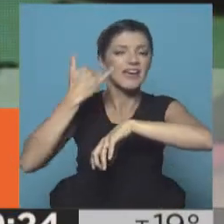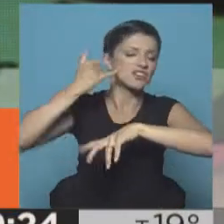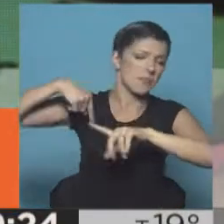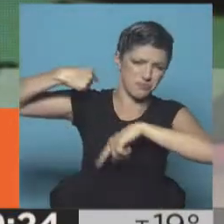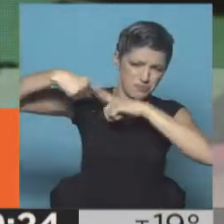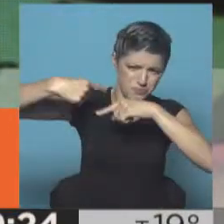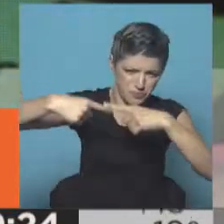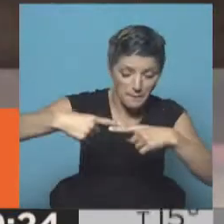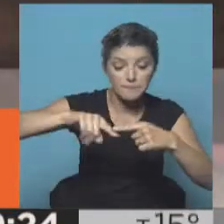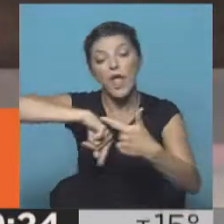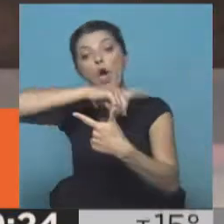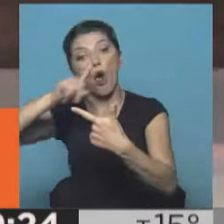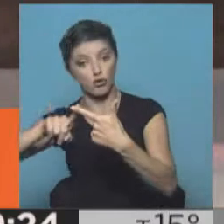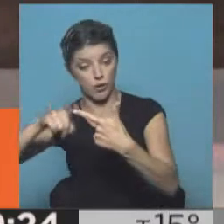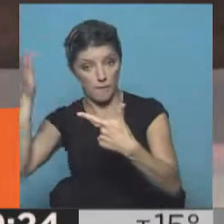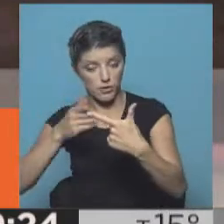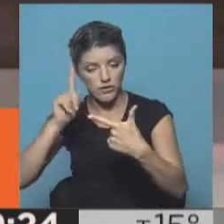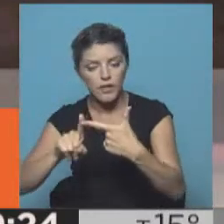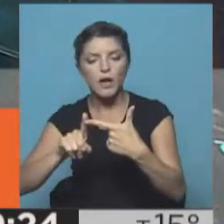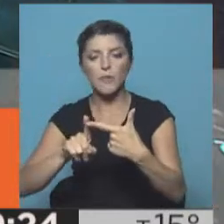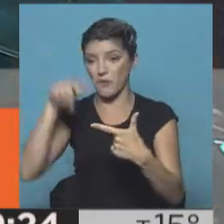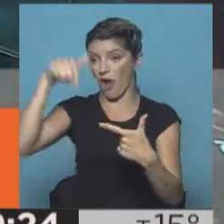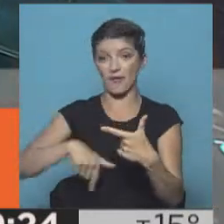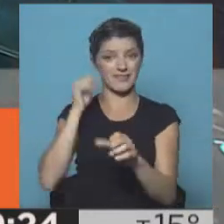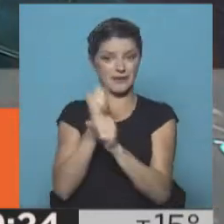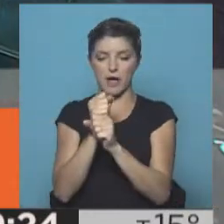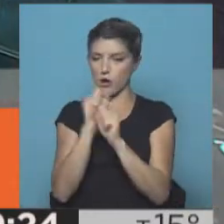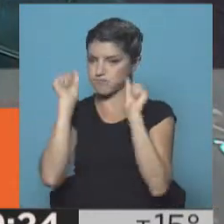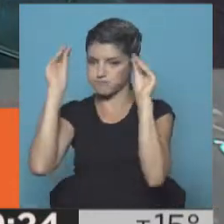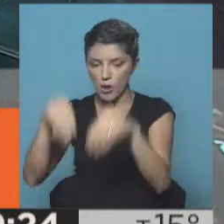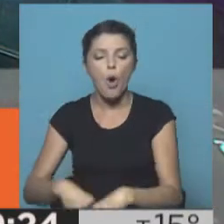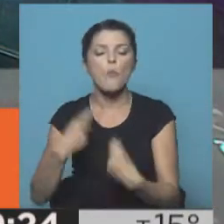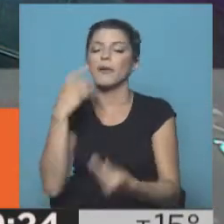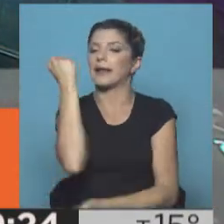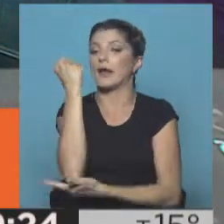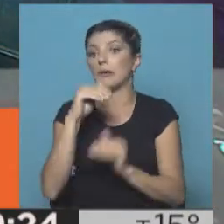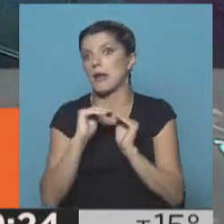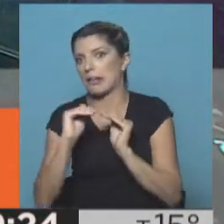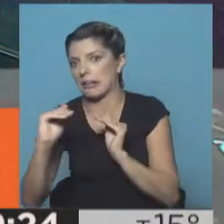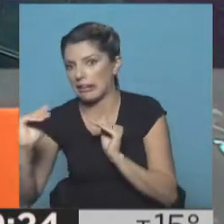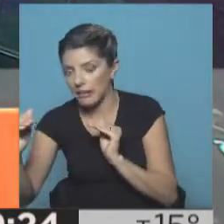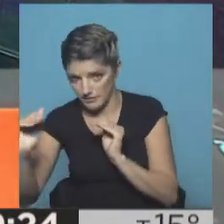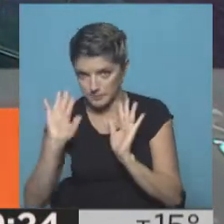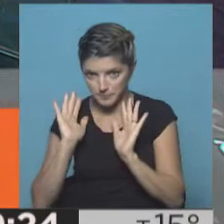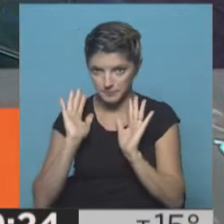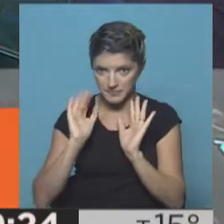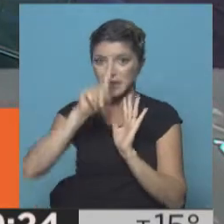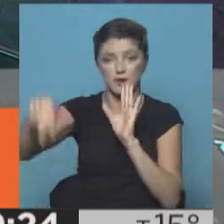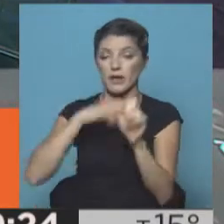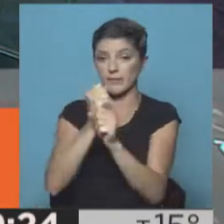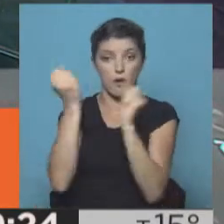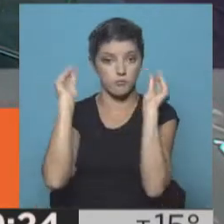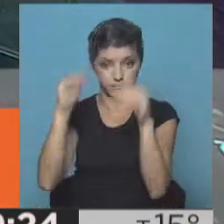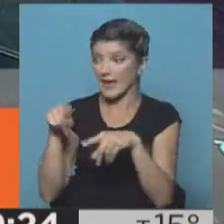generaciones. Y hay otra parte que tiene que ver con la pérdida de trabajo, con el parate de la actividad económica, con el planchazo de la actividad económica. que eso se